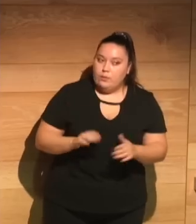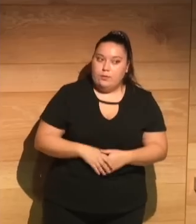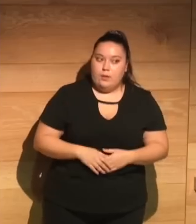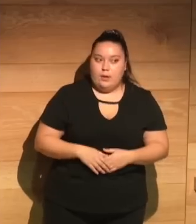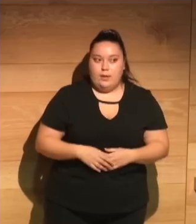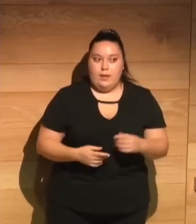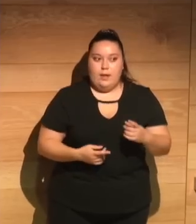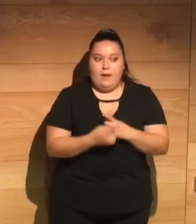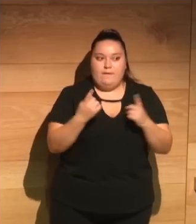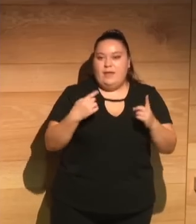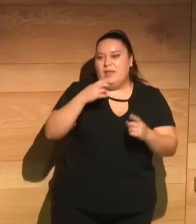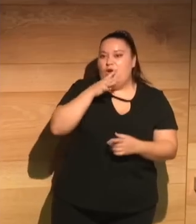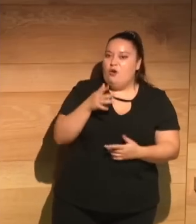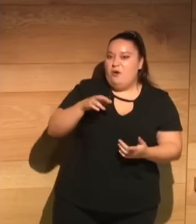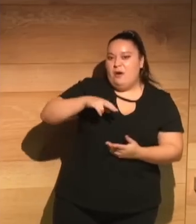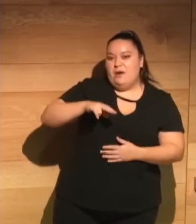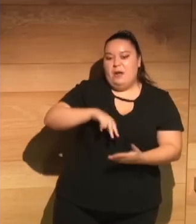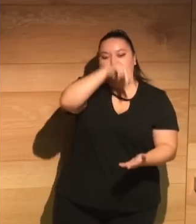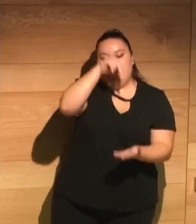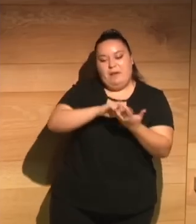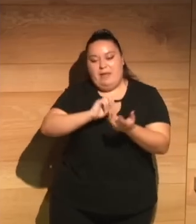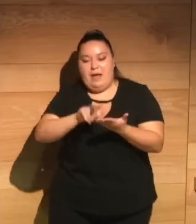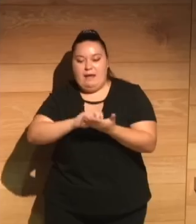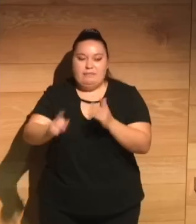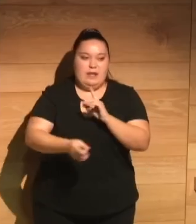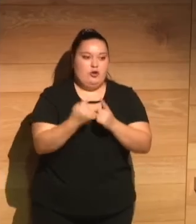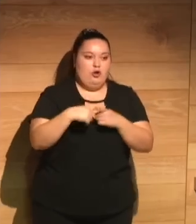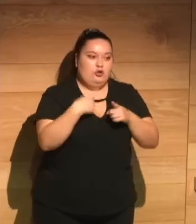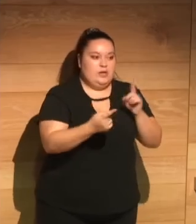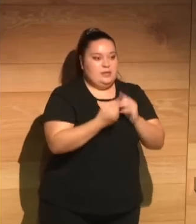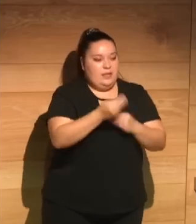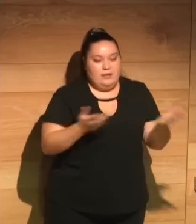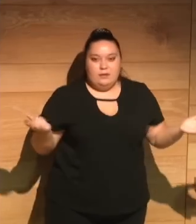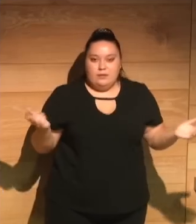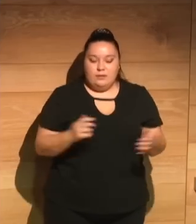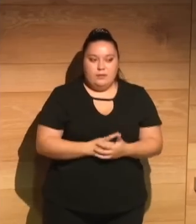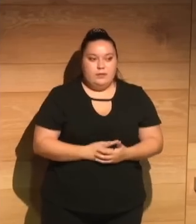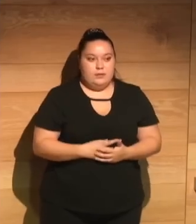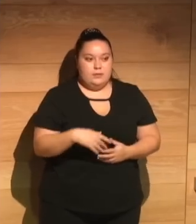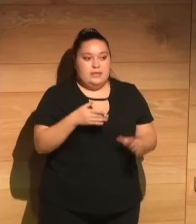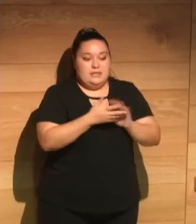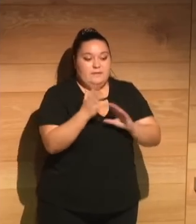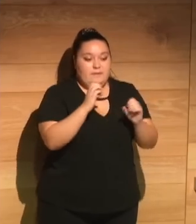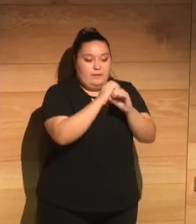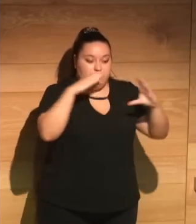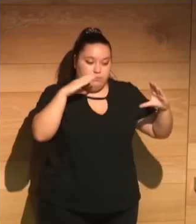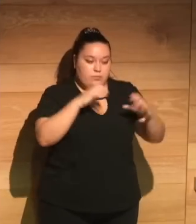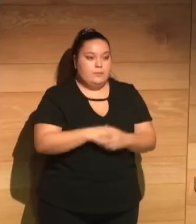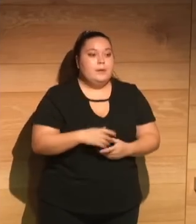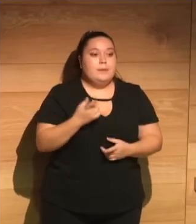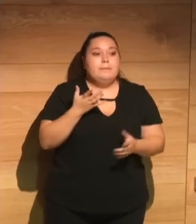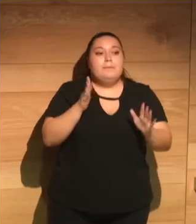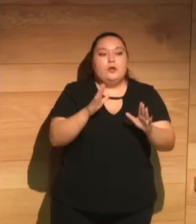hacen virguerías ahora. Se levantan, van para. Rodrigo, vamos a saltar porque cuidado, y para eso lo que tienen es el diafragma superabierto. Y pero aquí hay un